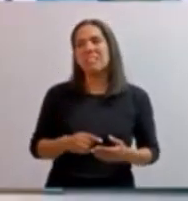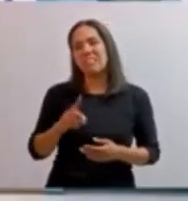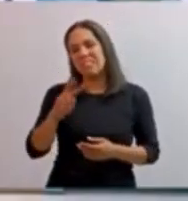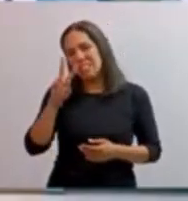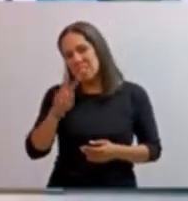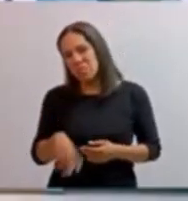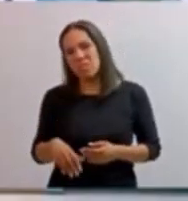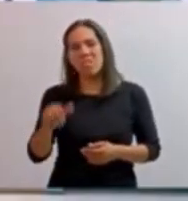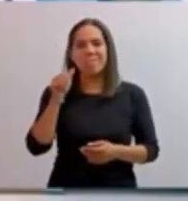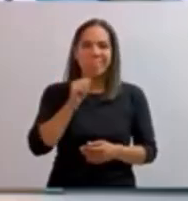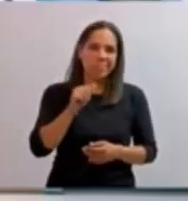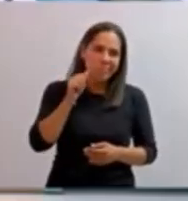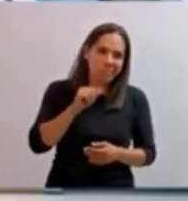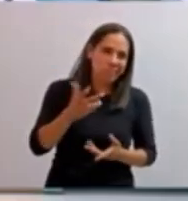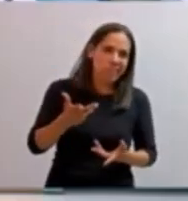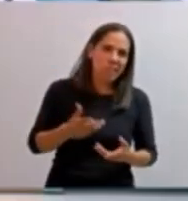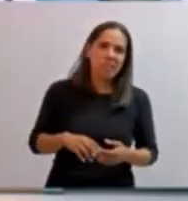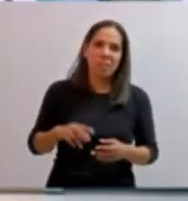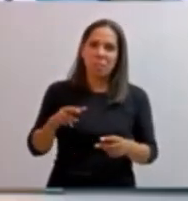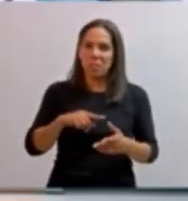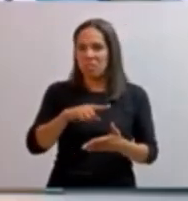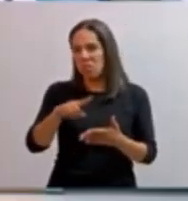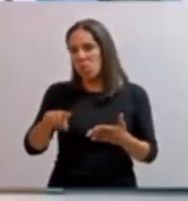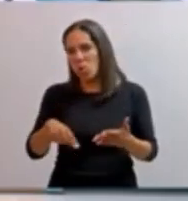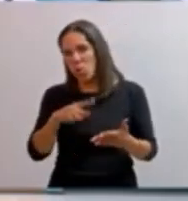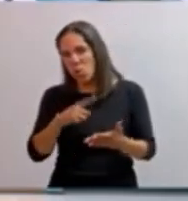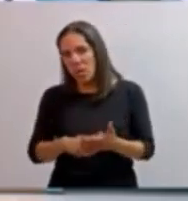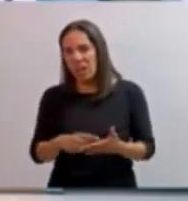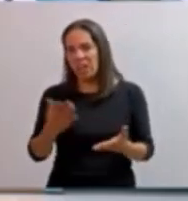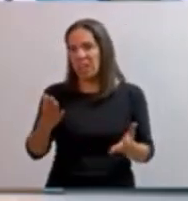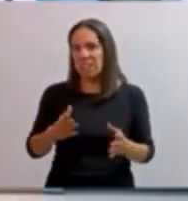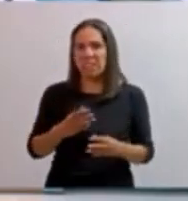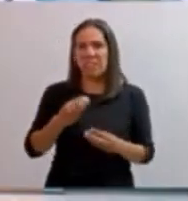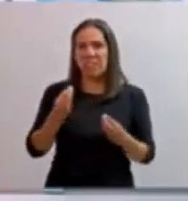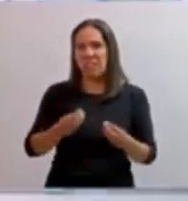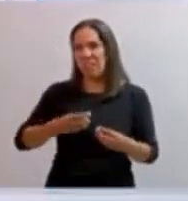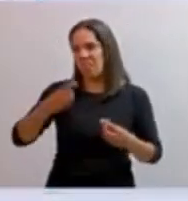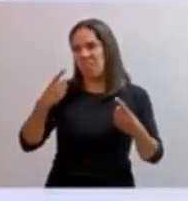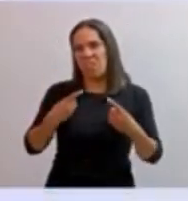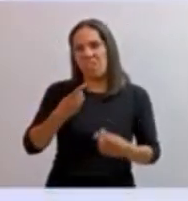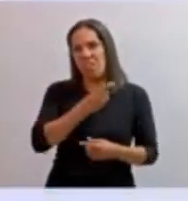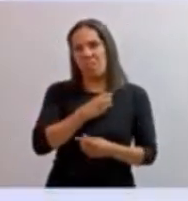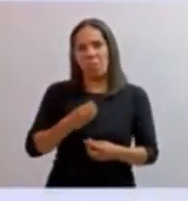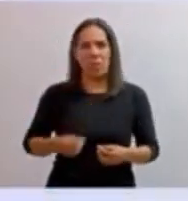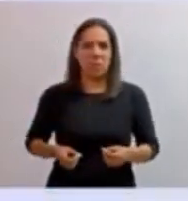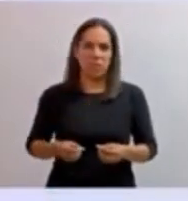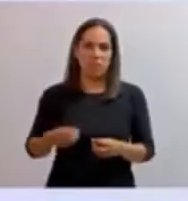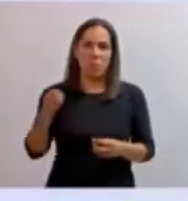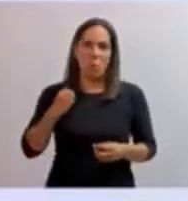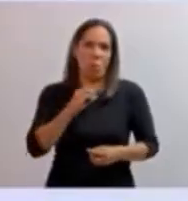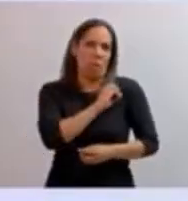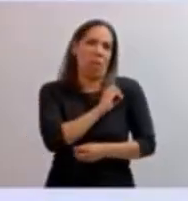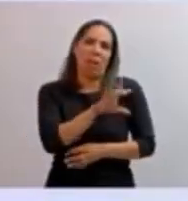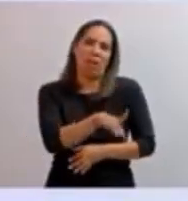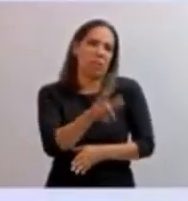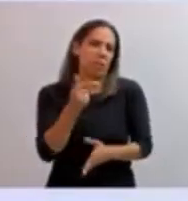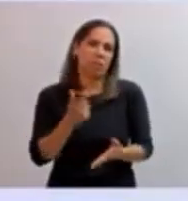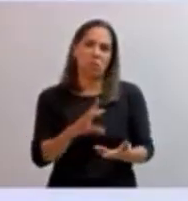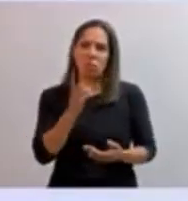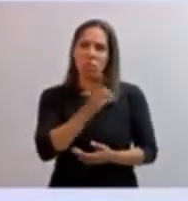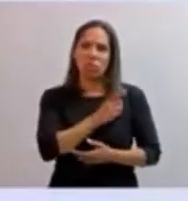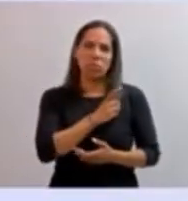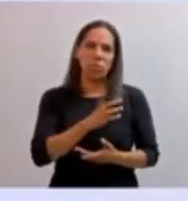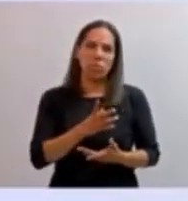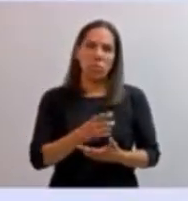pasa igual, se convierten en espacios de requisito. Aún dista mucho la participación plena y consciente de todo